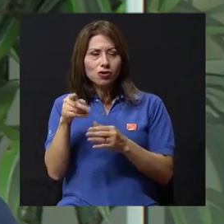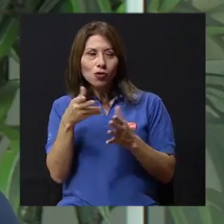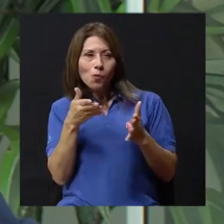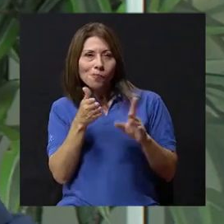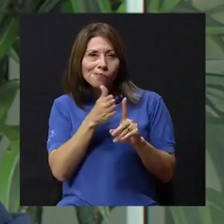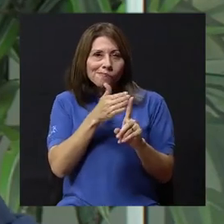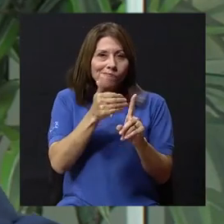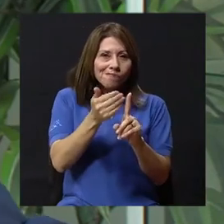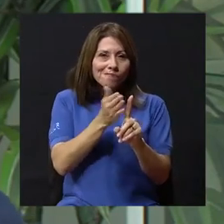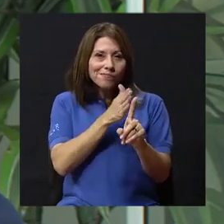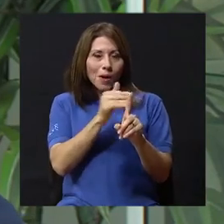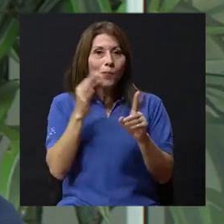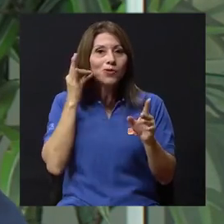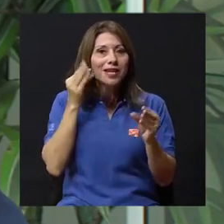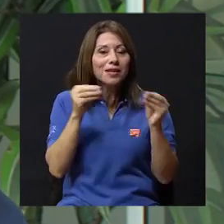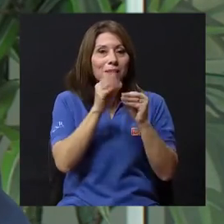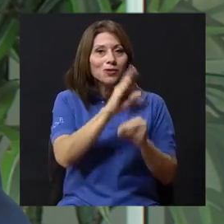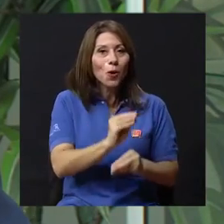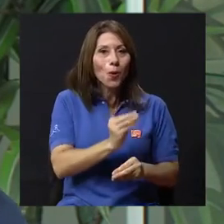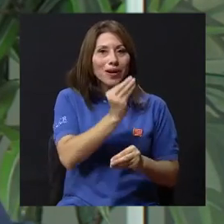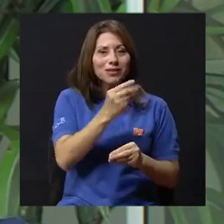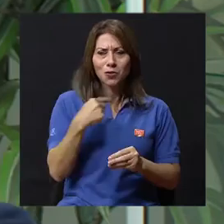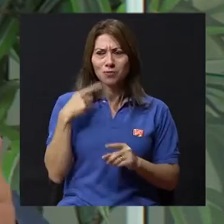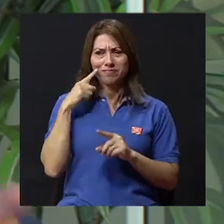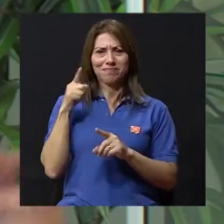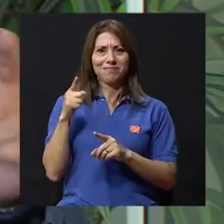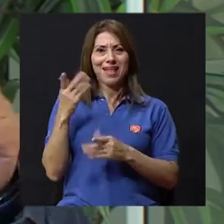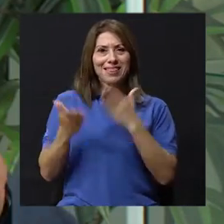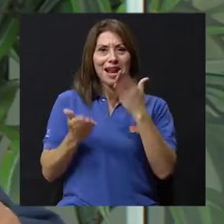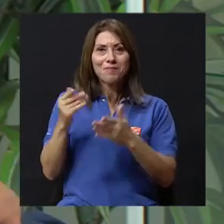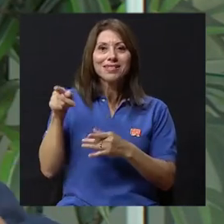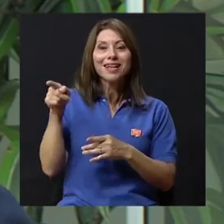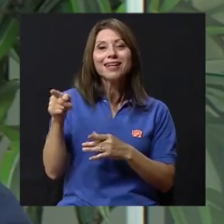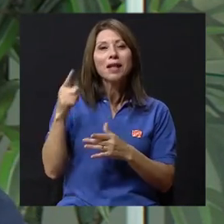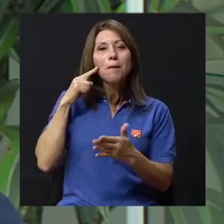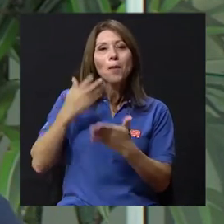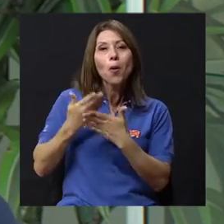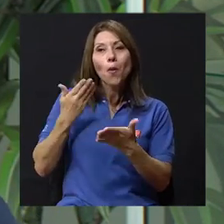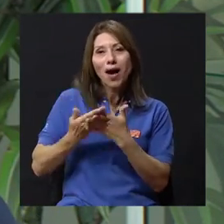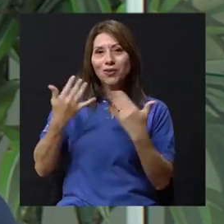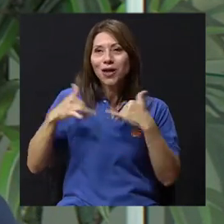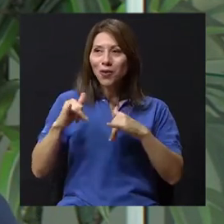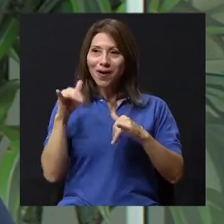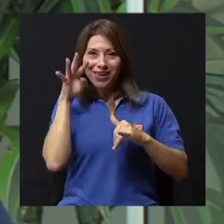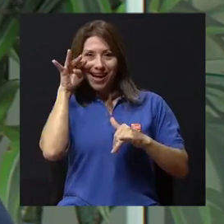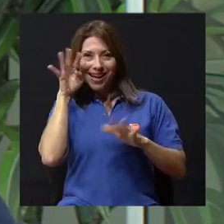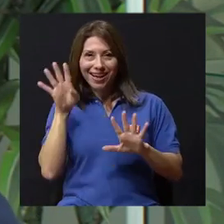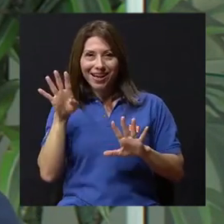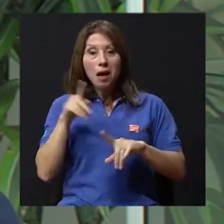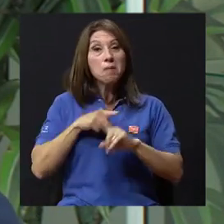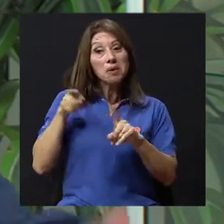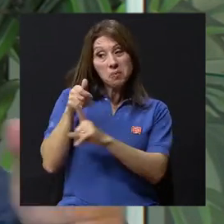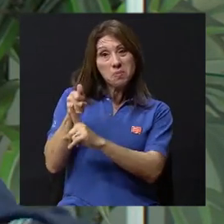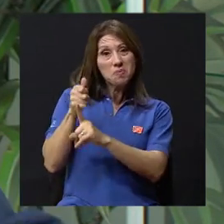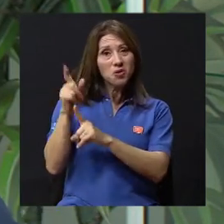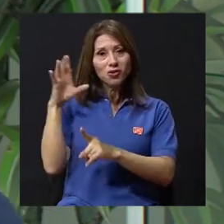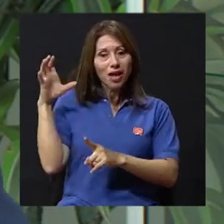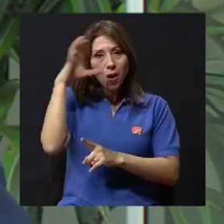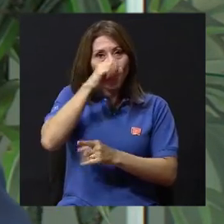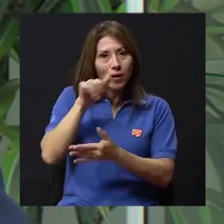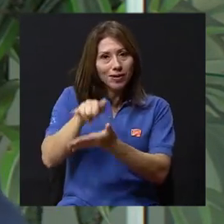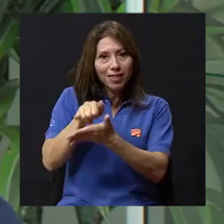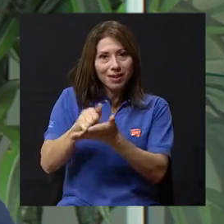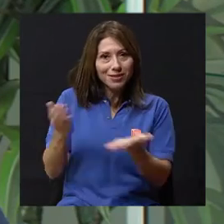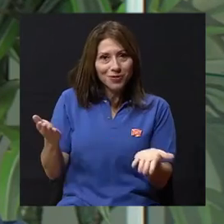¿verdad? Y entonces diríamos, bueno, quizás está probando sus encantos. El asunto es que ni siquiera se da cuenta de esto. Lo cierto es que también hay